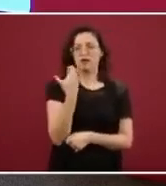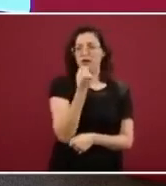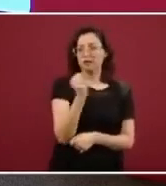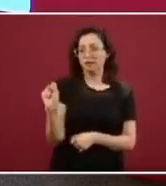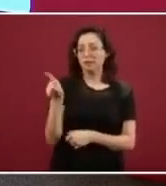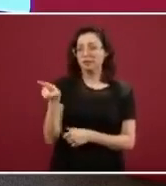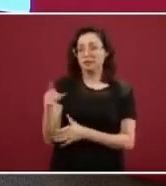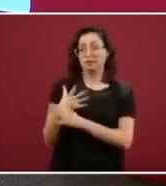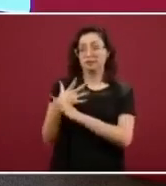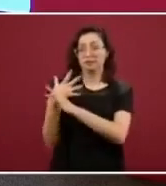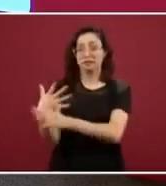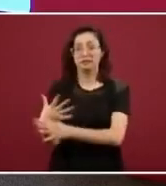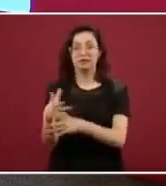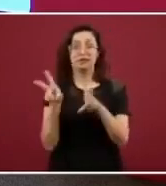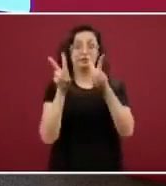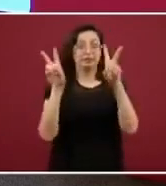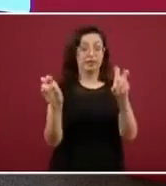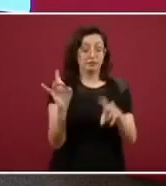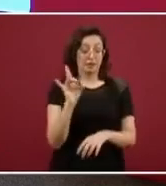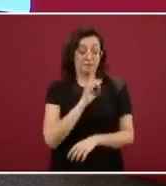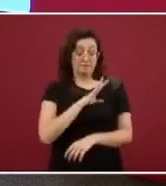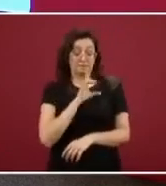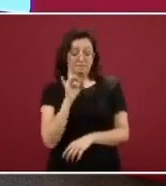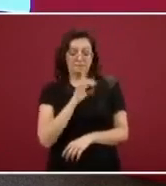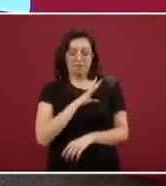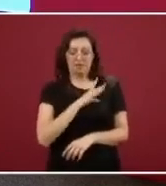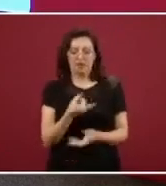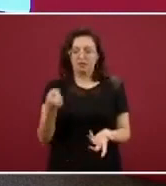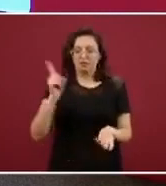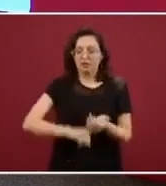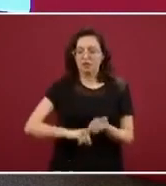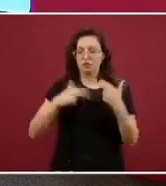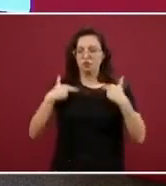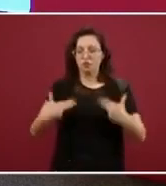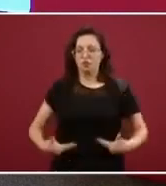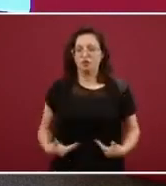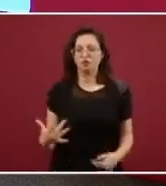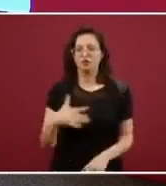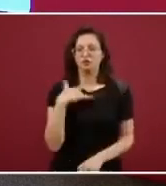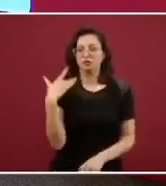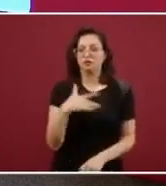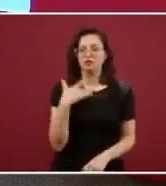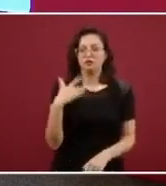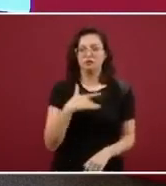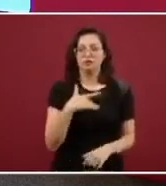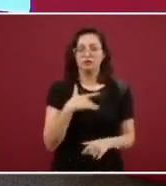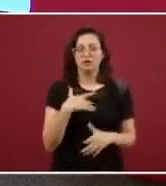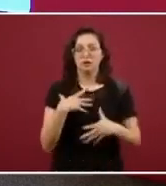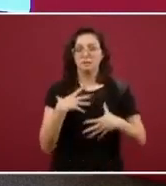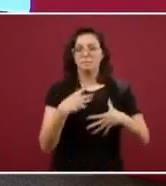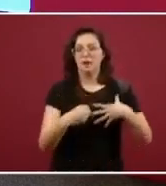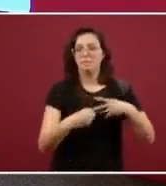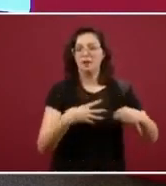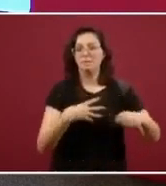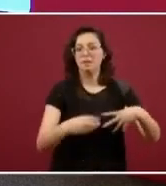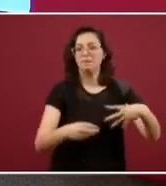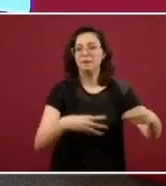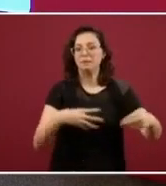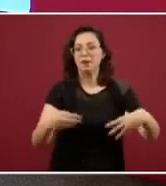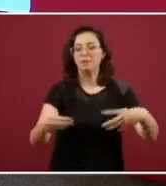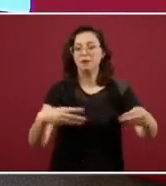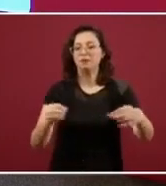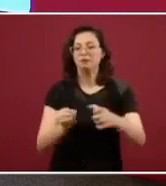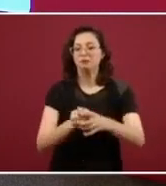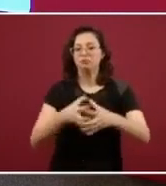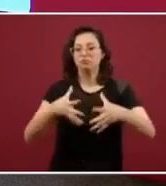fenómeno de miedo se produce de manera natural en los seres humanos y en la sociedad, pero se empieza a amplificar